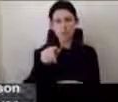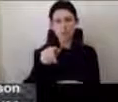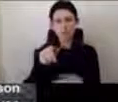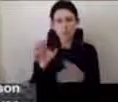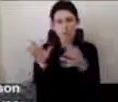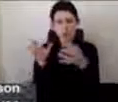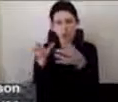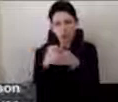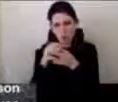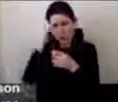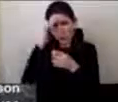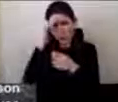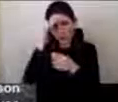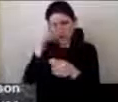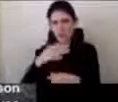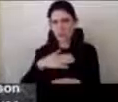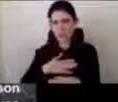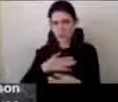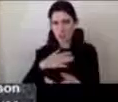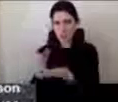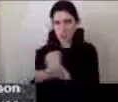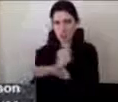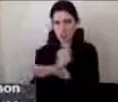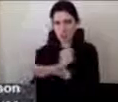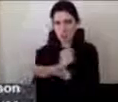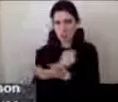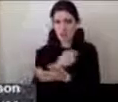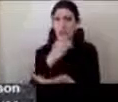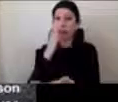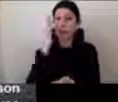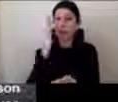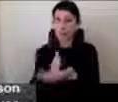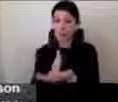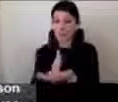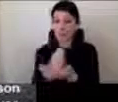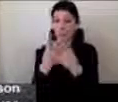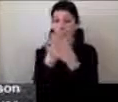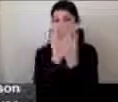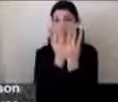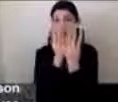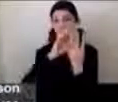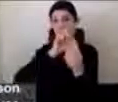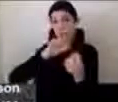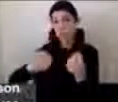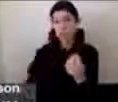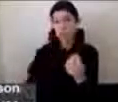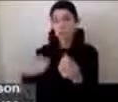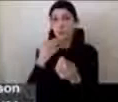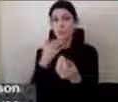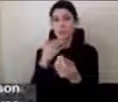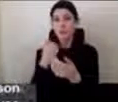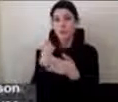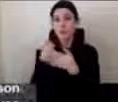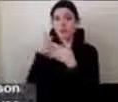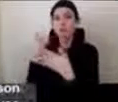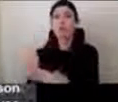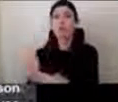equipo, y al momento de poder tomar una decisión descartando una carta, y de solidaridad, teniendo una